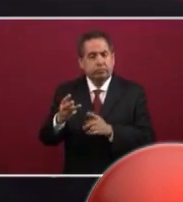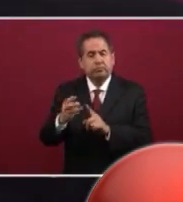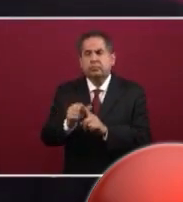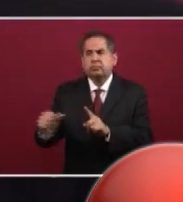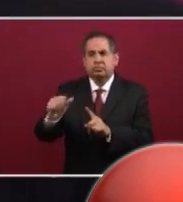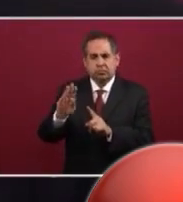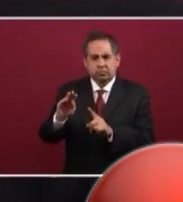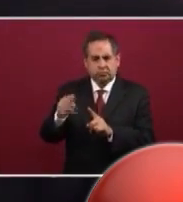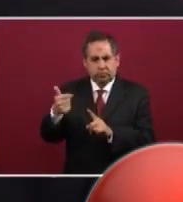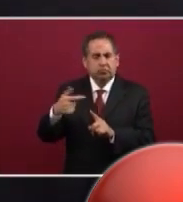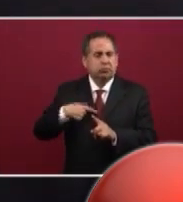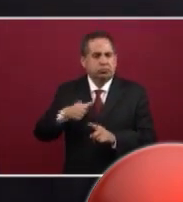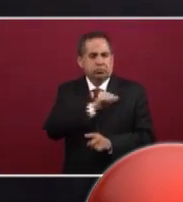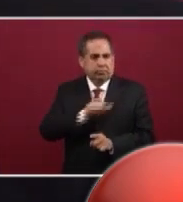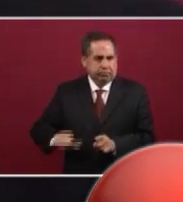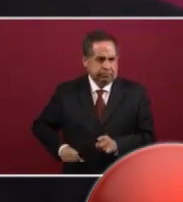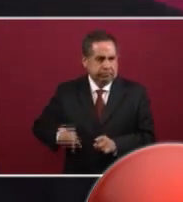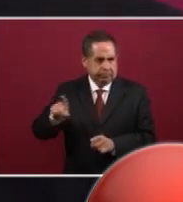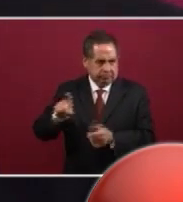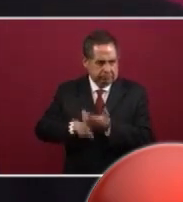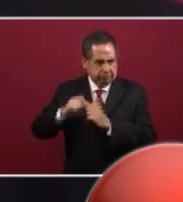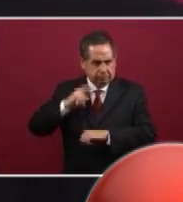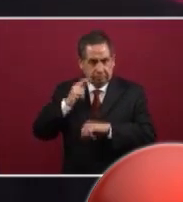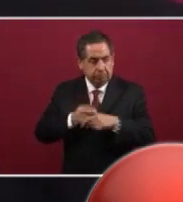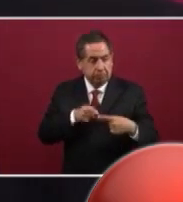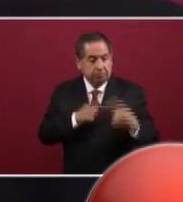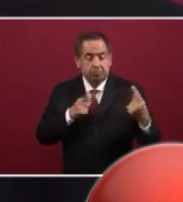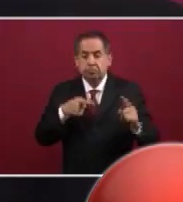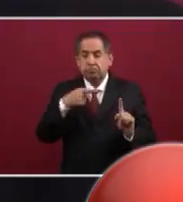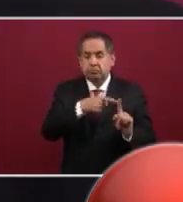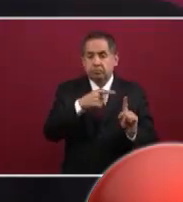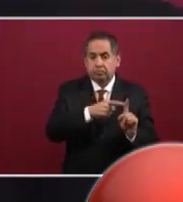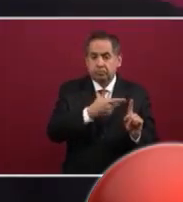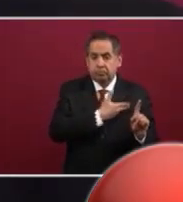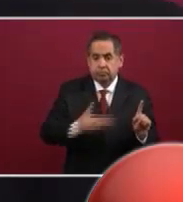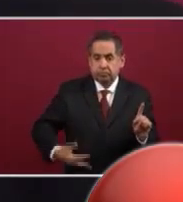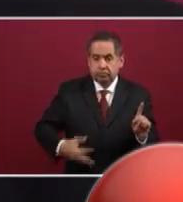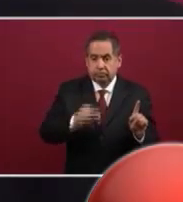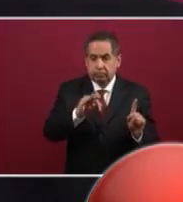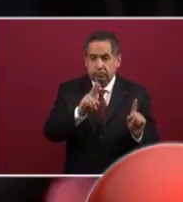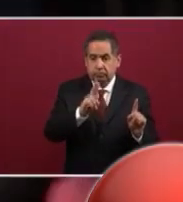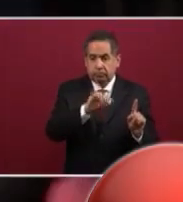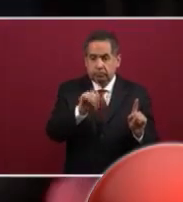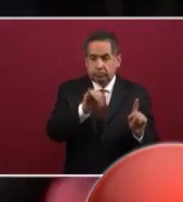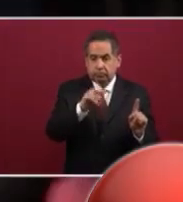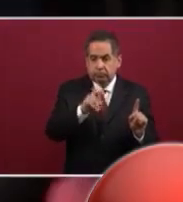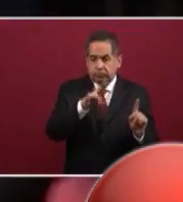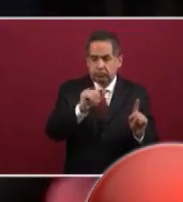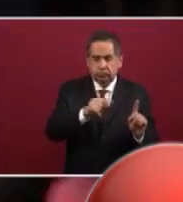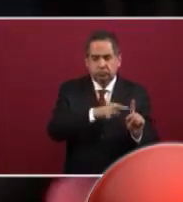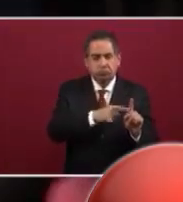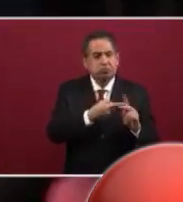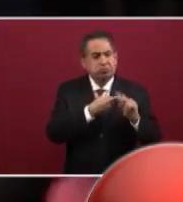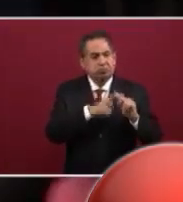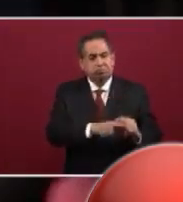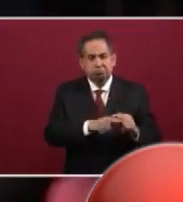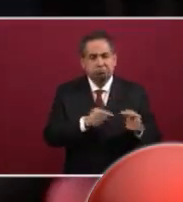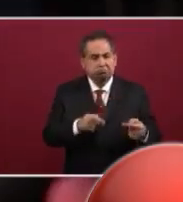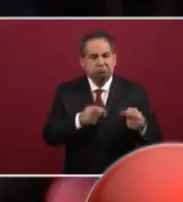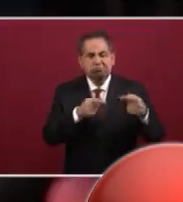año 96. Tuve como rival al presidente Fujimori al frente. Empezaba